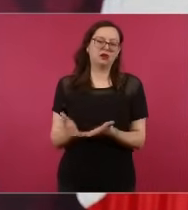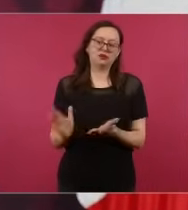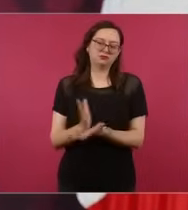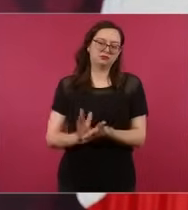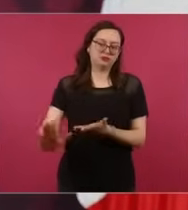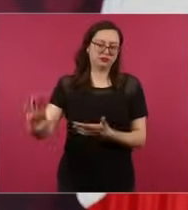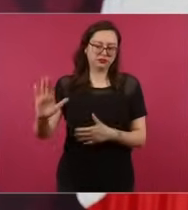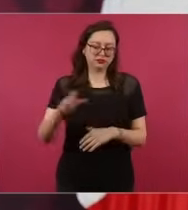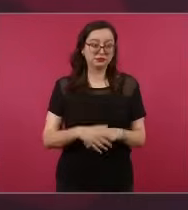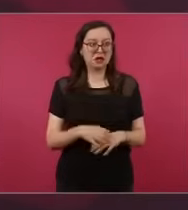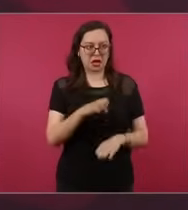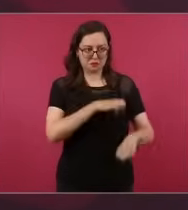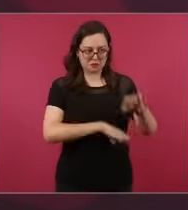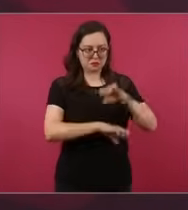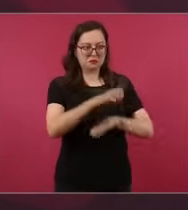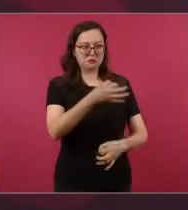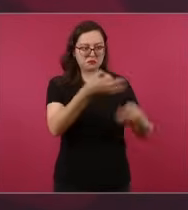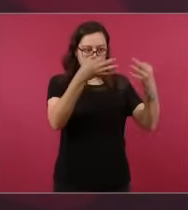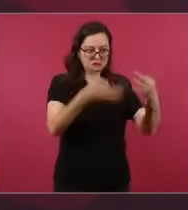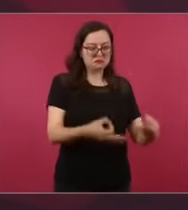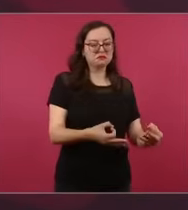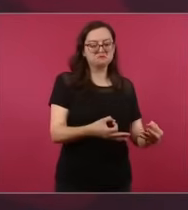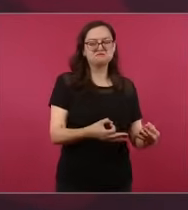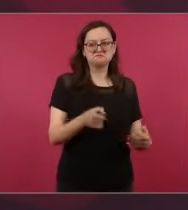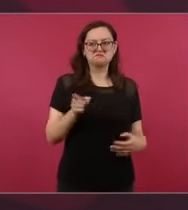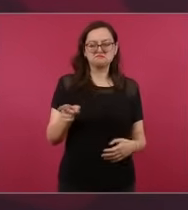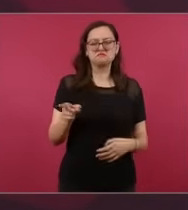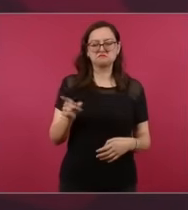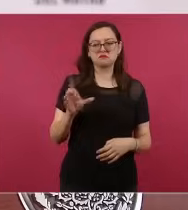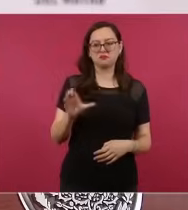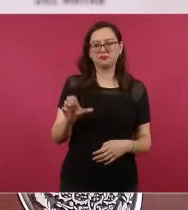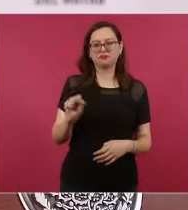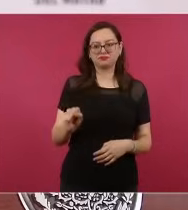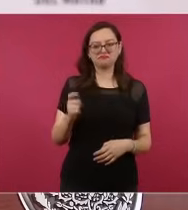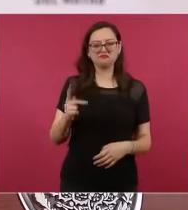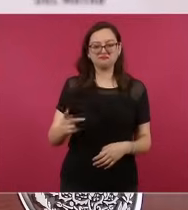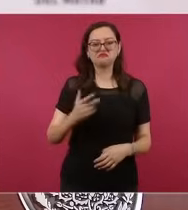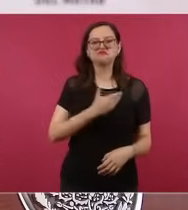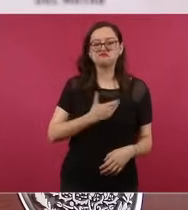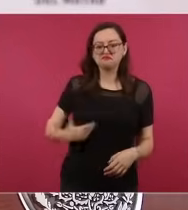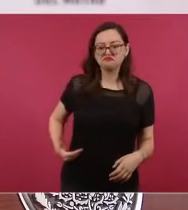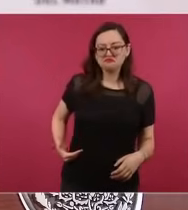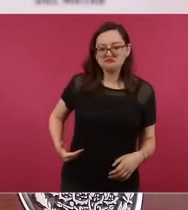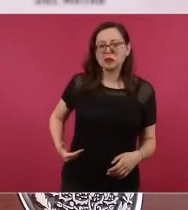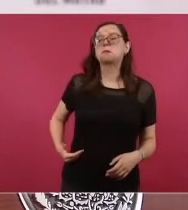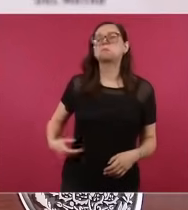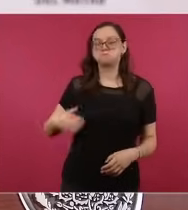Pero están muy contentos con la presidenta.